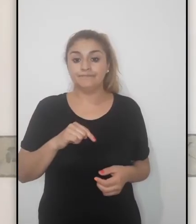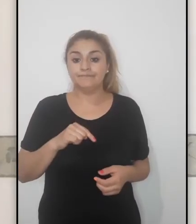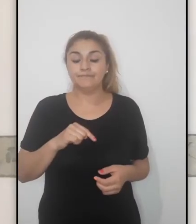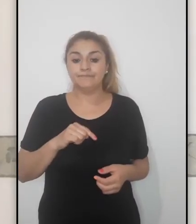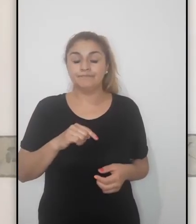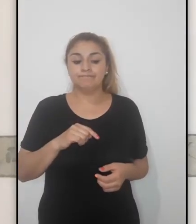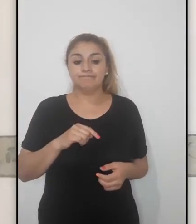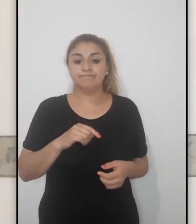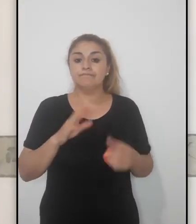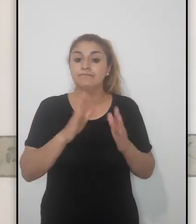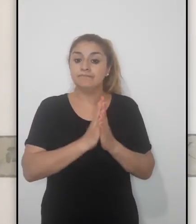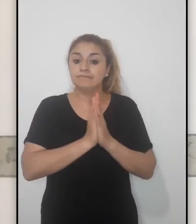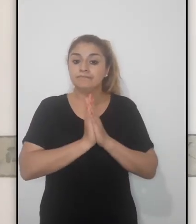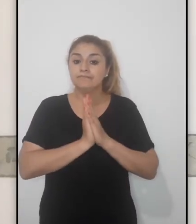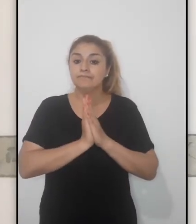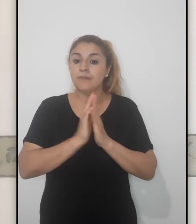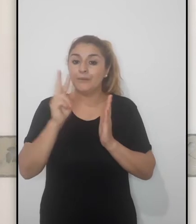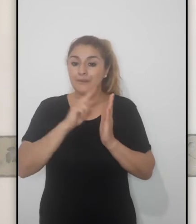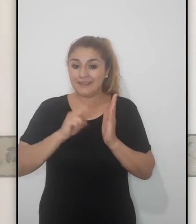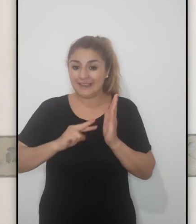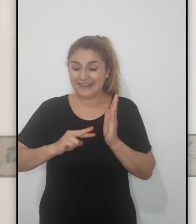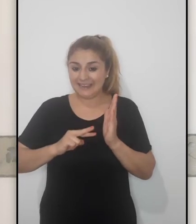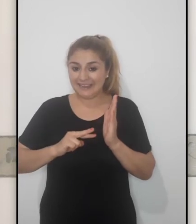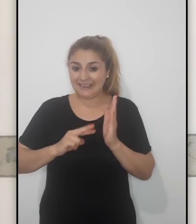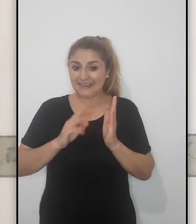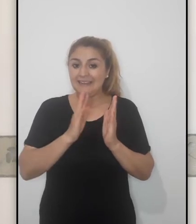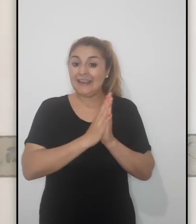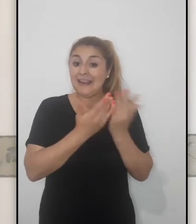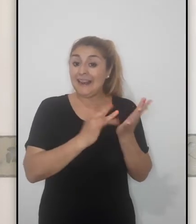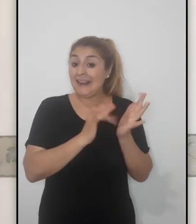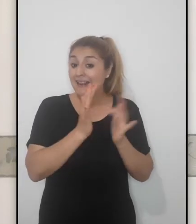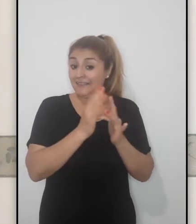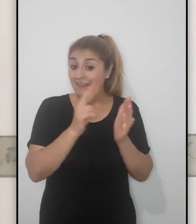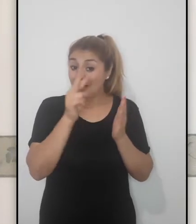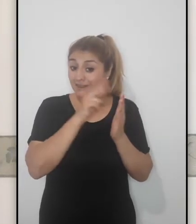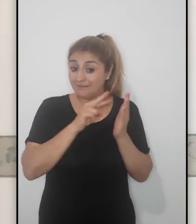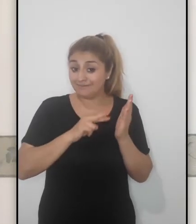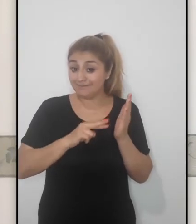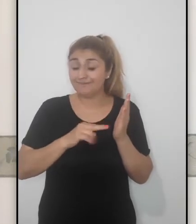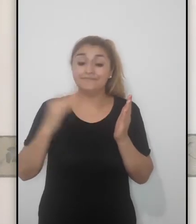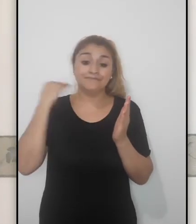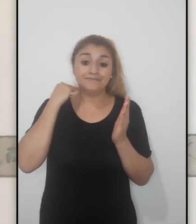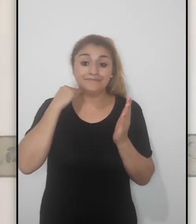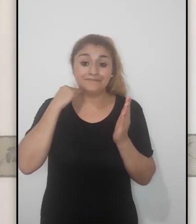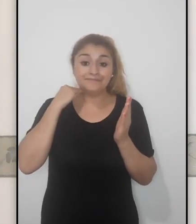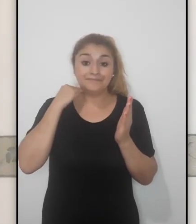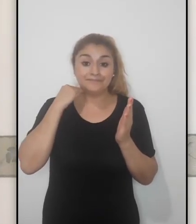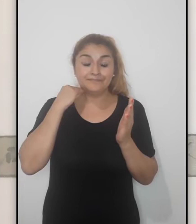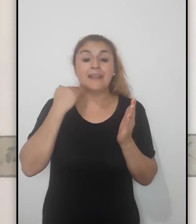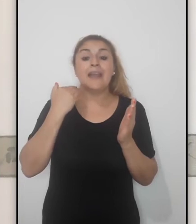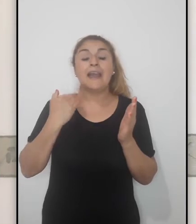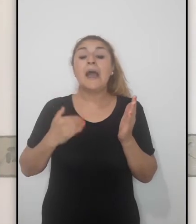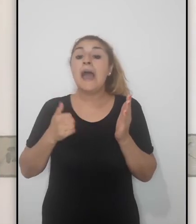le amamos el siguiente fragmento de la biblia